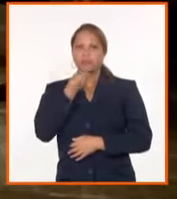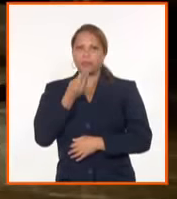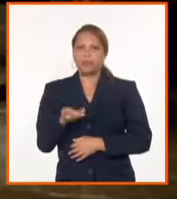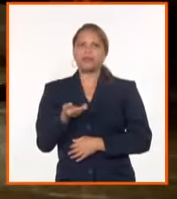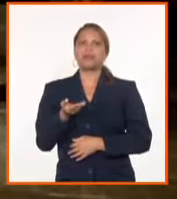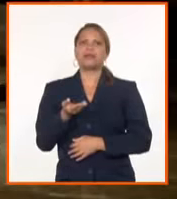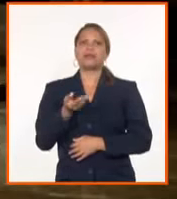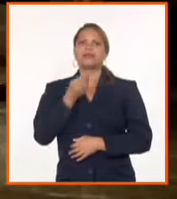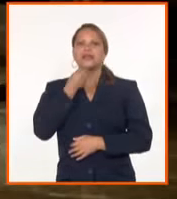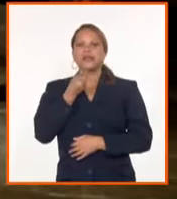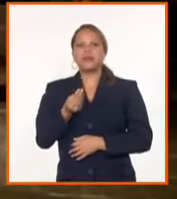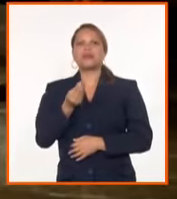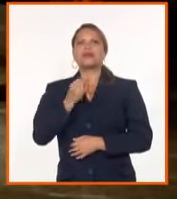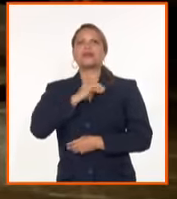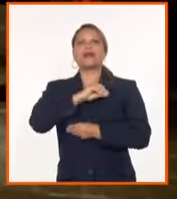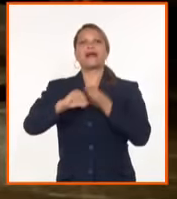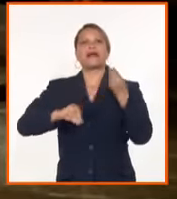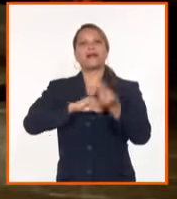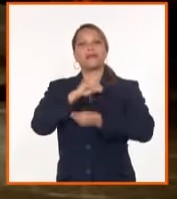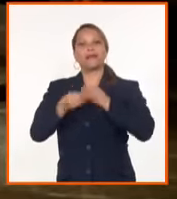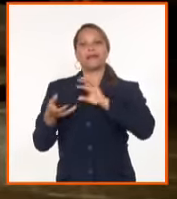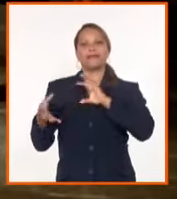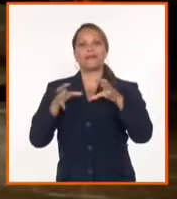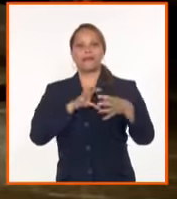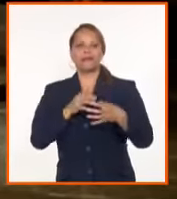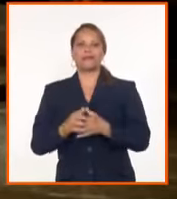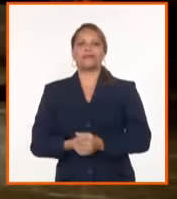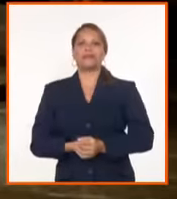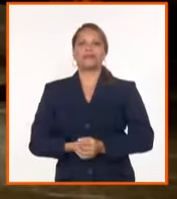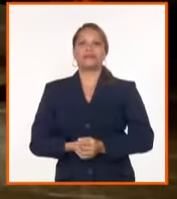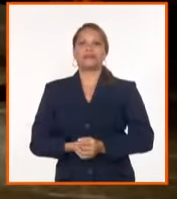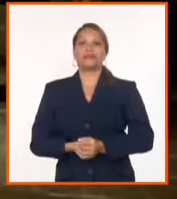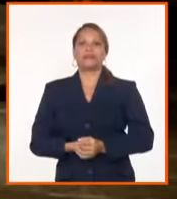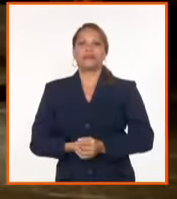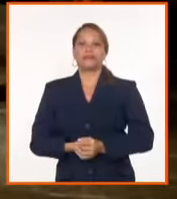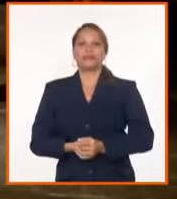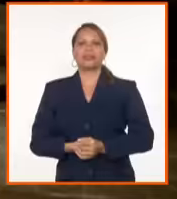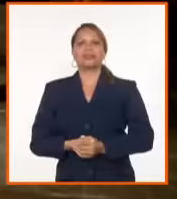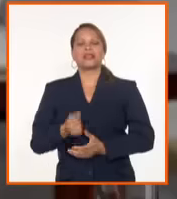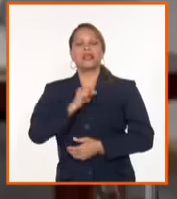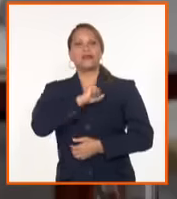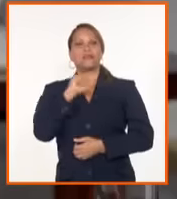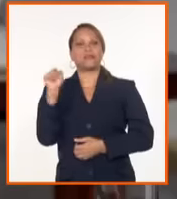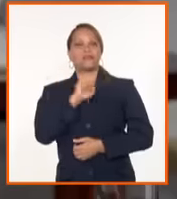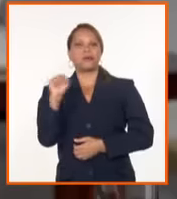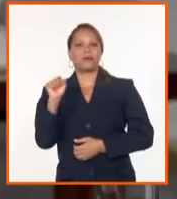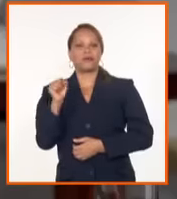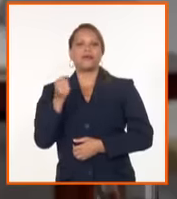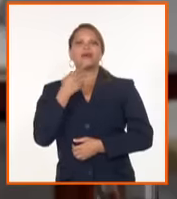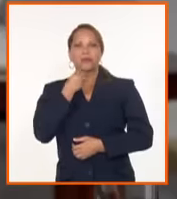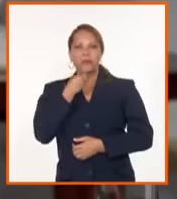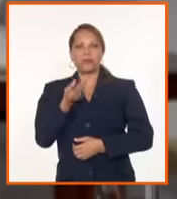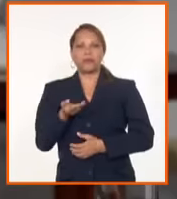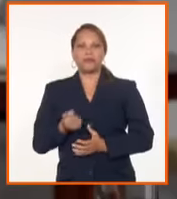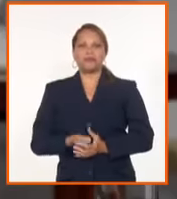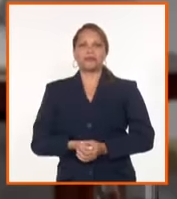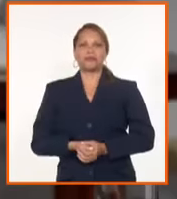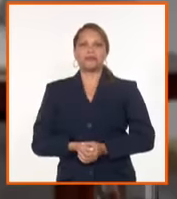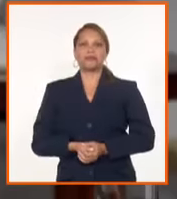pueden convertir los reveses en victoria, que es una manera también de cómo superar la adversidad, de cómo superar